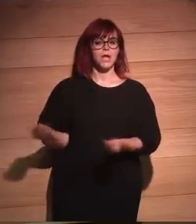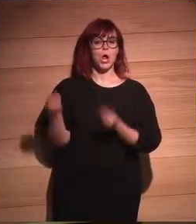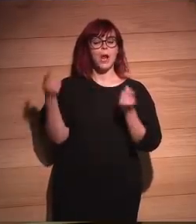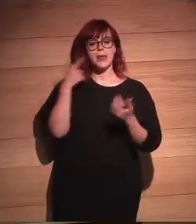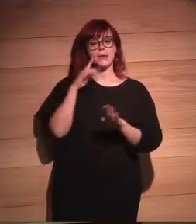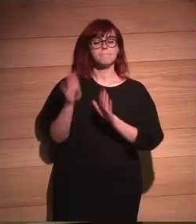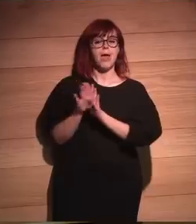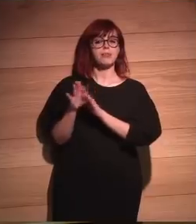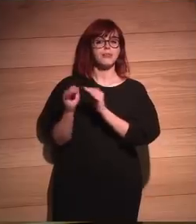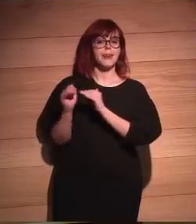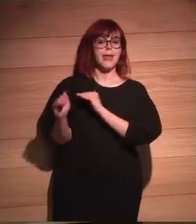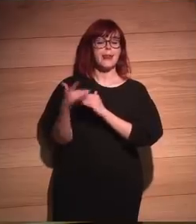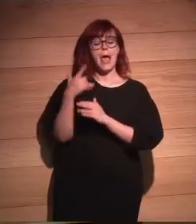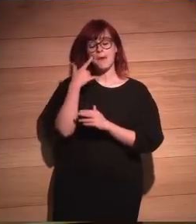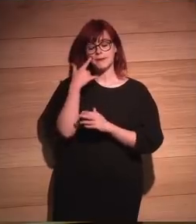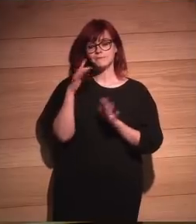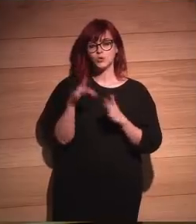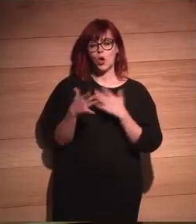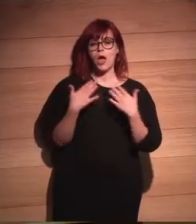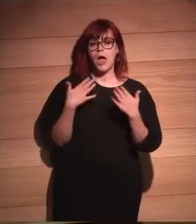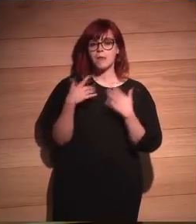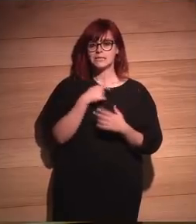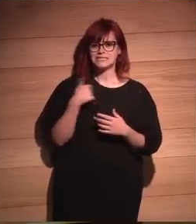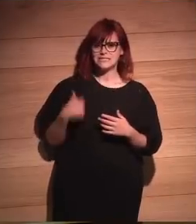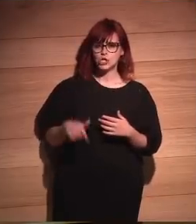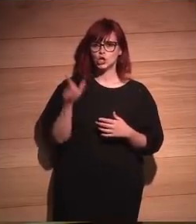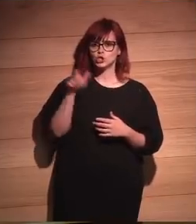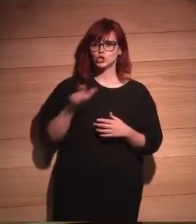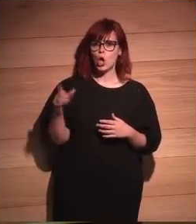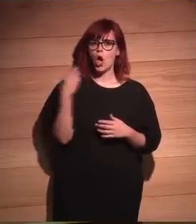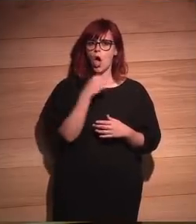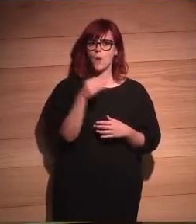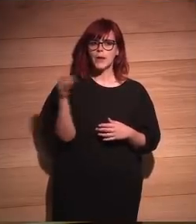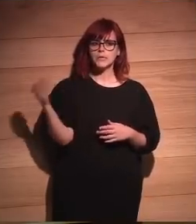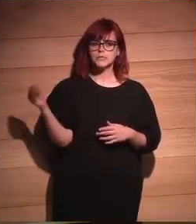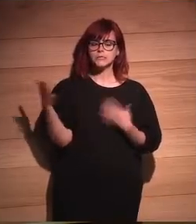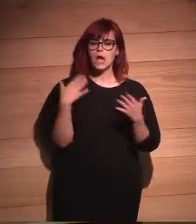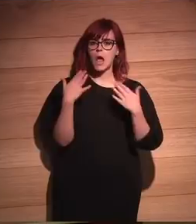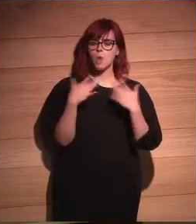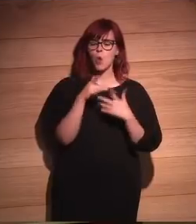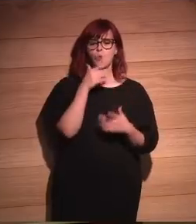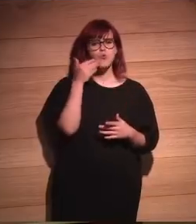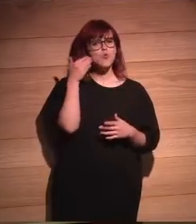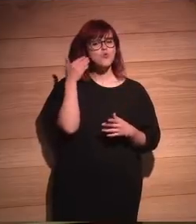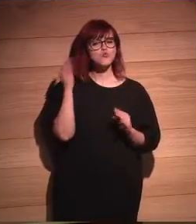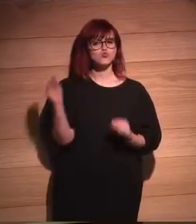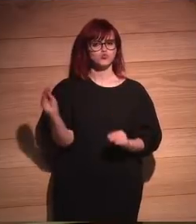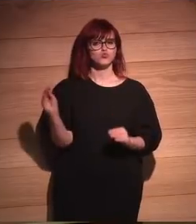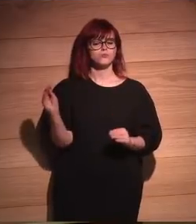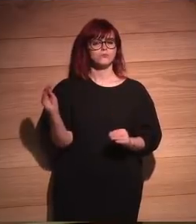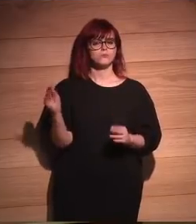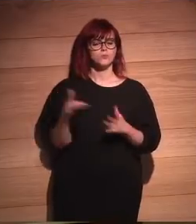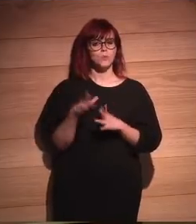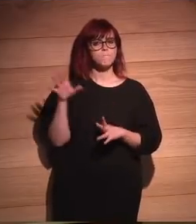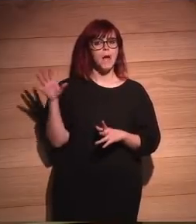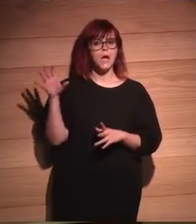capaces de mantenerlo así. Pero yo, cuando hablo con chinos, sobre todo chinos jóvenes, el orgullo que tienen de lo